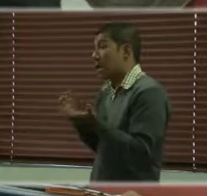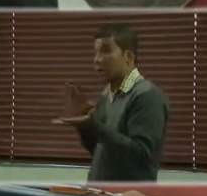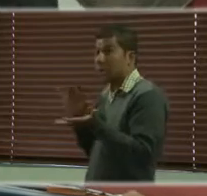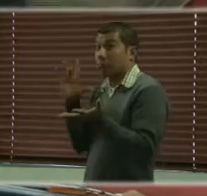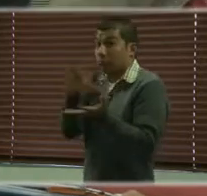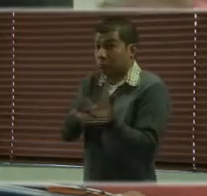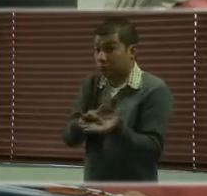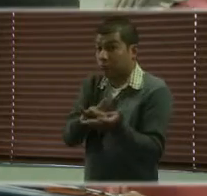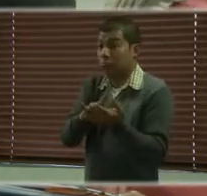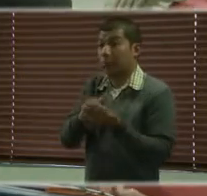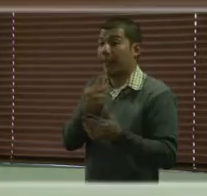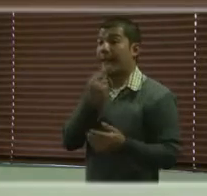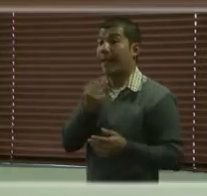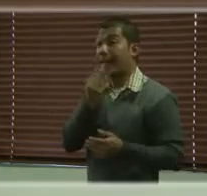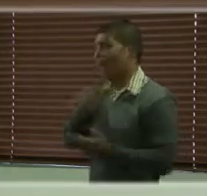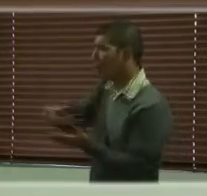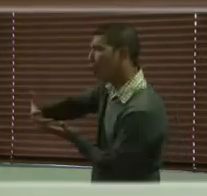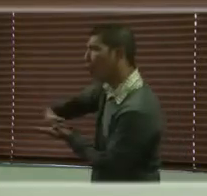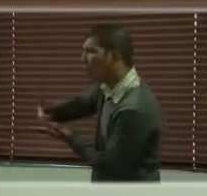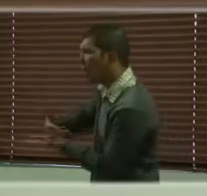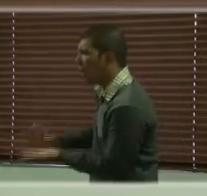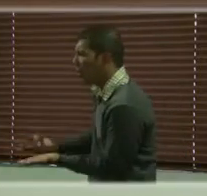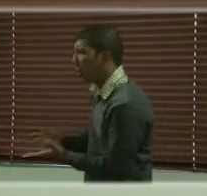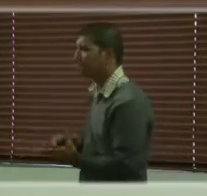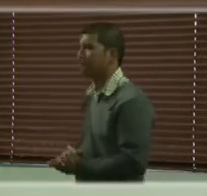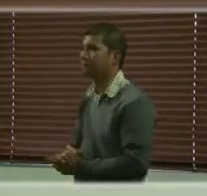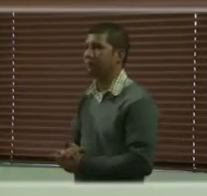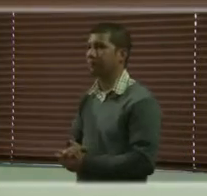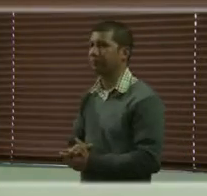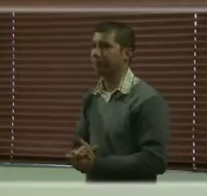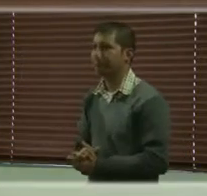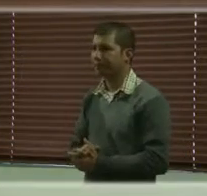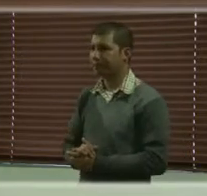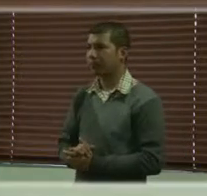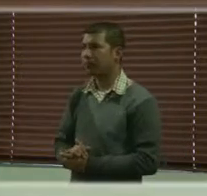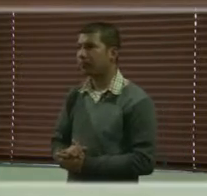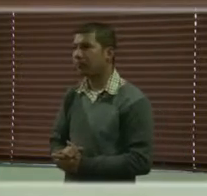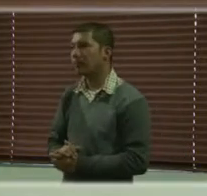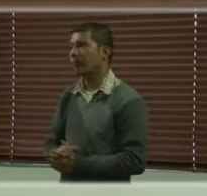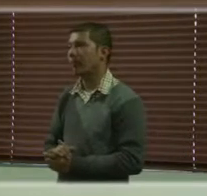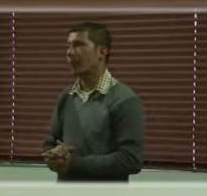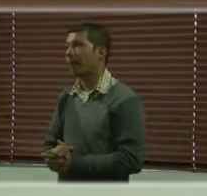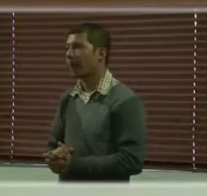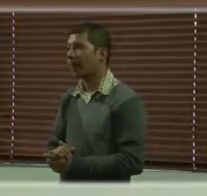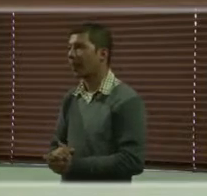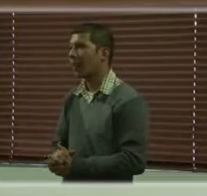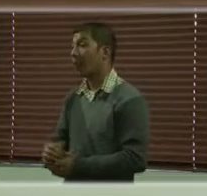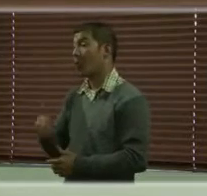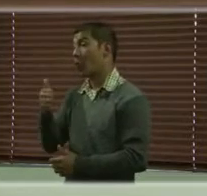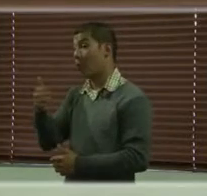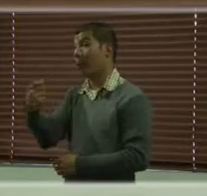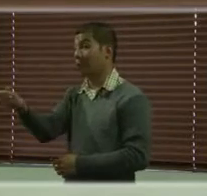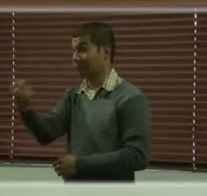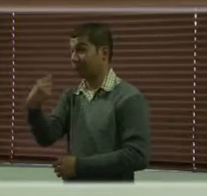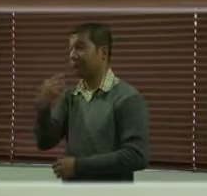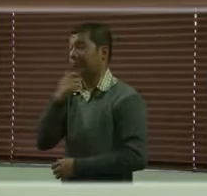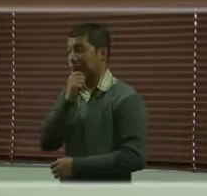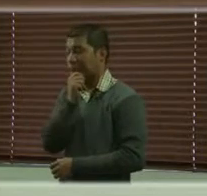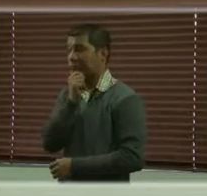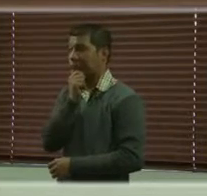Ah ok Ya bueno eso también es una buena pregunta porque